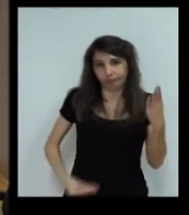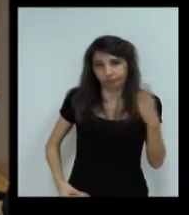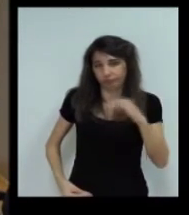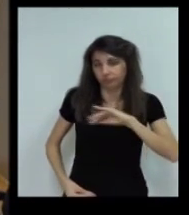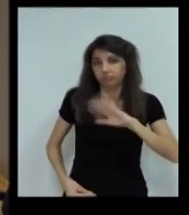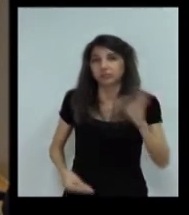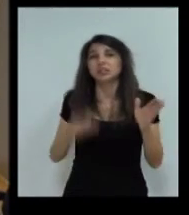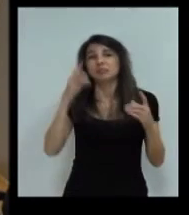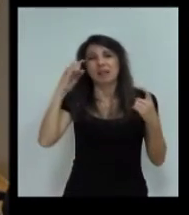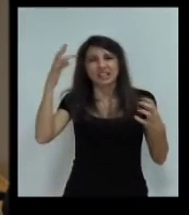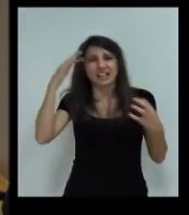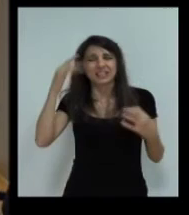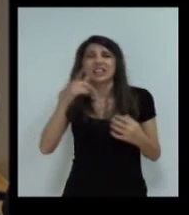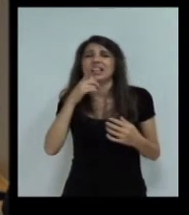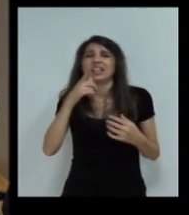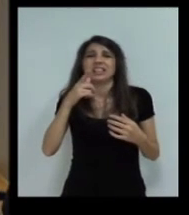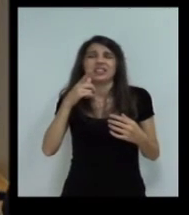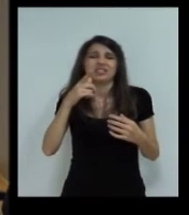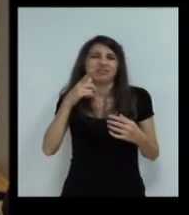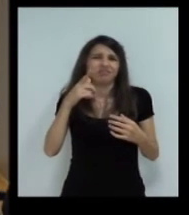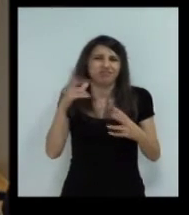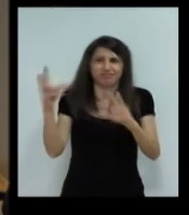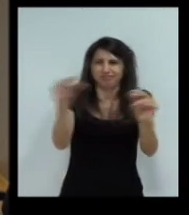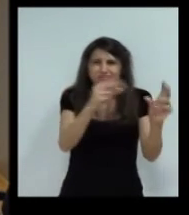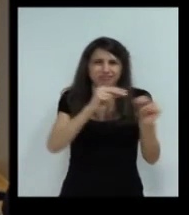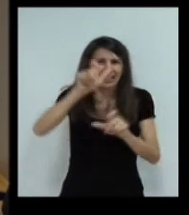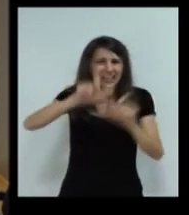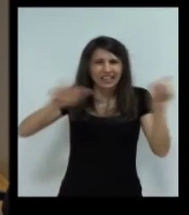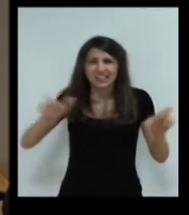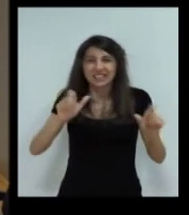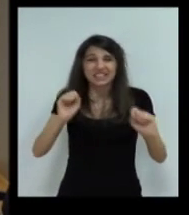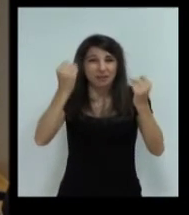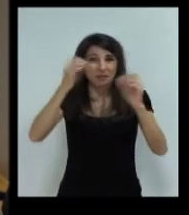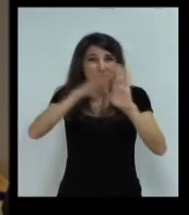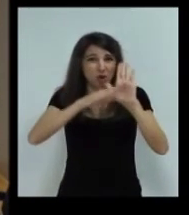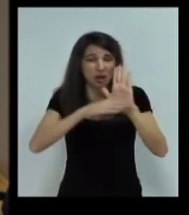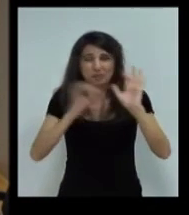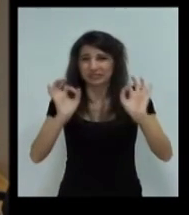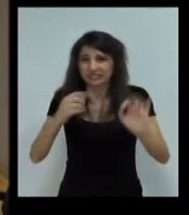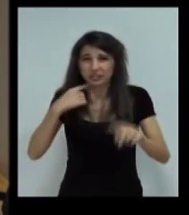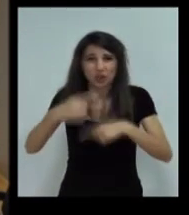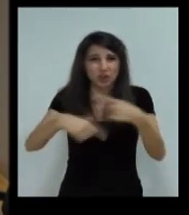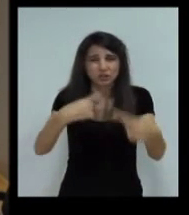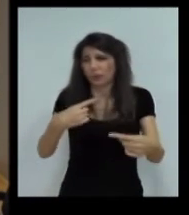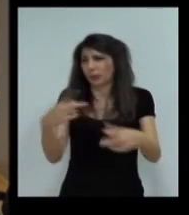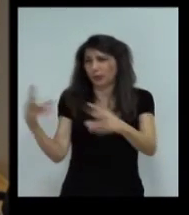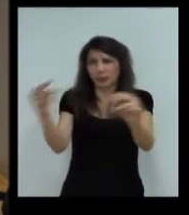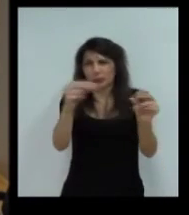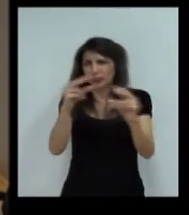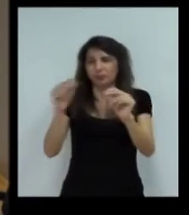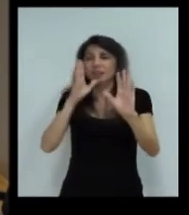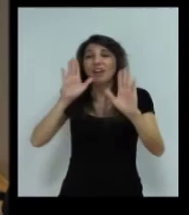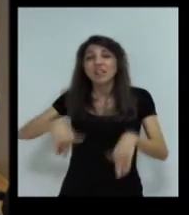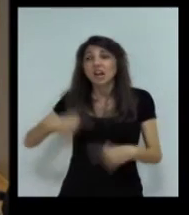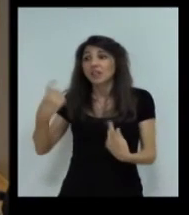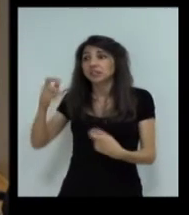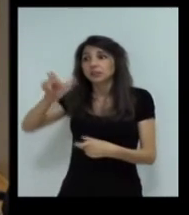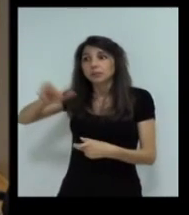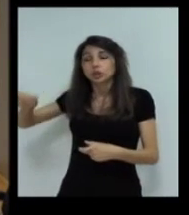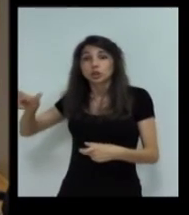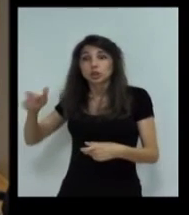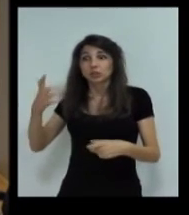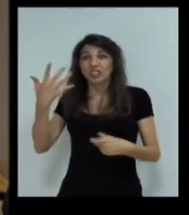toda la dinámica de los tertulianos que hay allí, todo el follón que se monta, ¿no? Que, necesitas a 5 estenotipistas a la vez. Esto